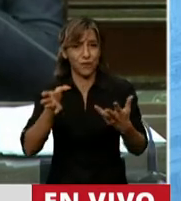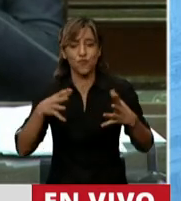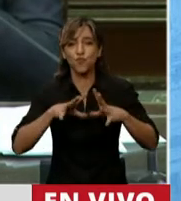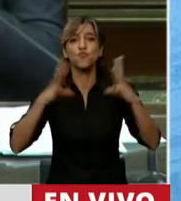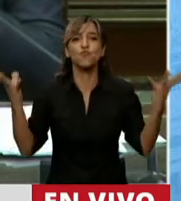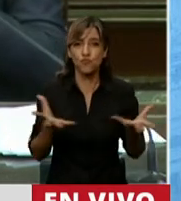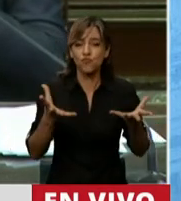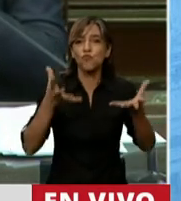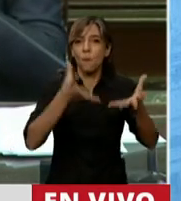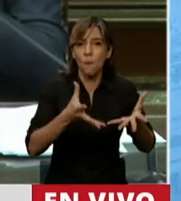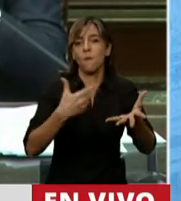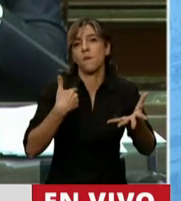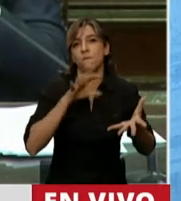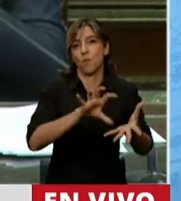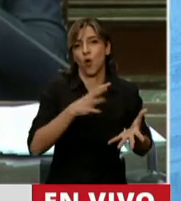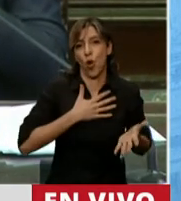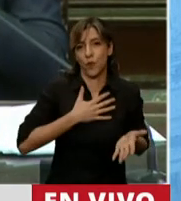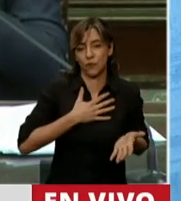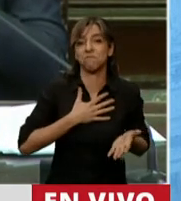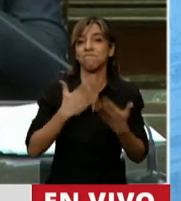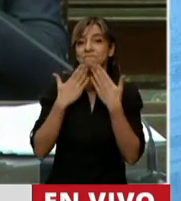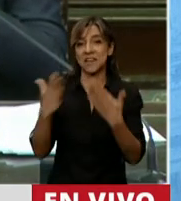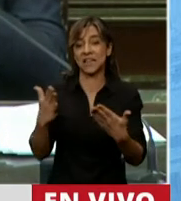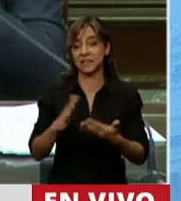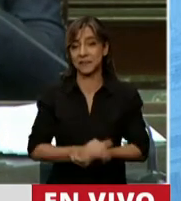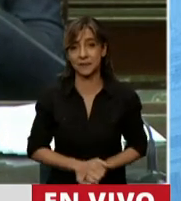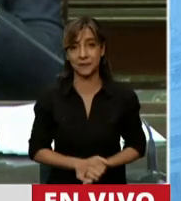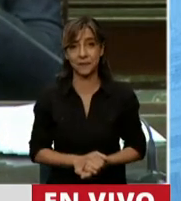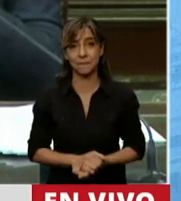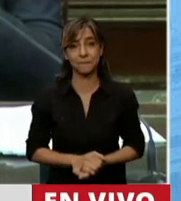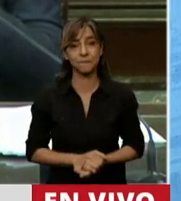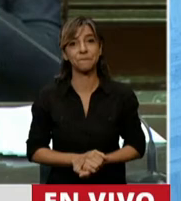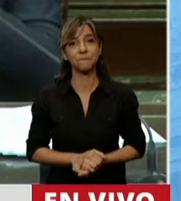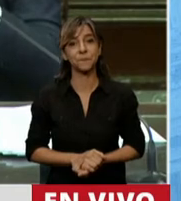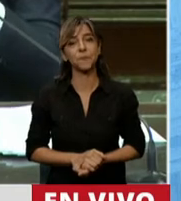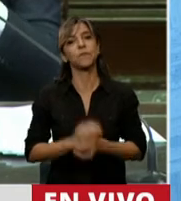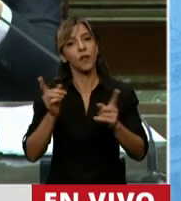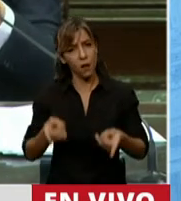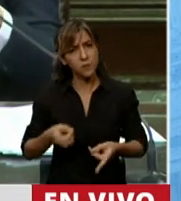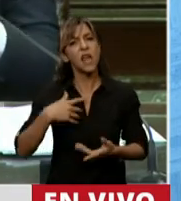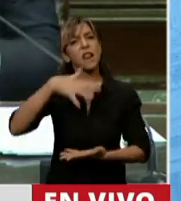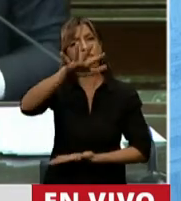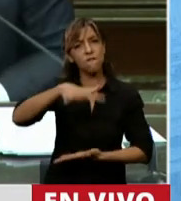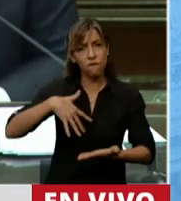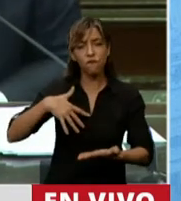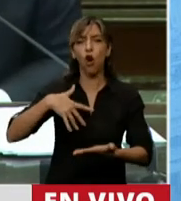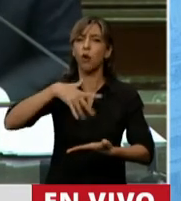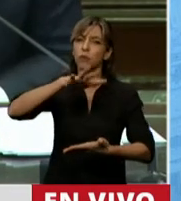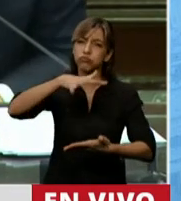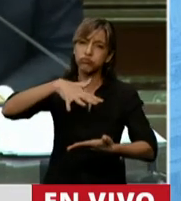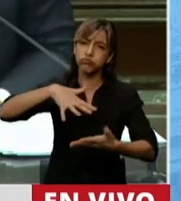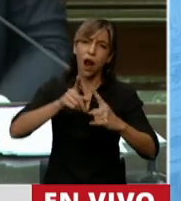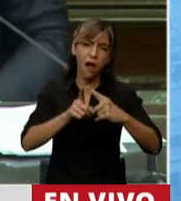agradecida. Y también pude leer en ese extenso informe, también llamativo, por